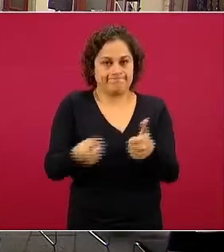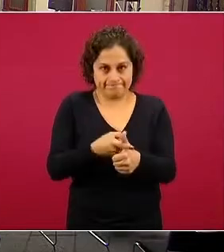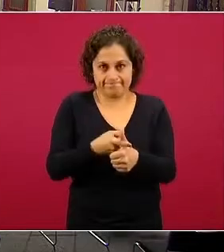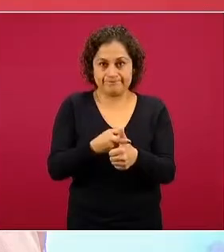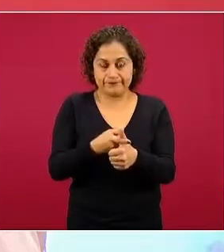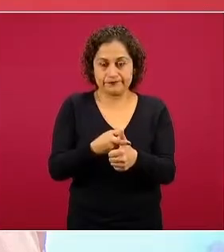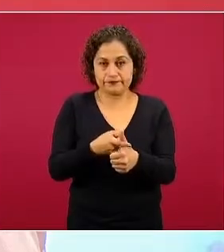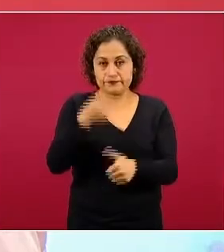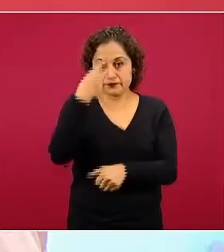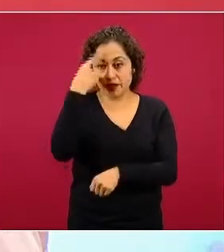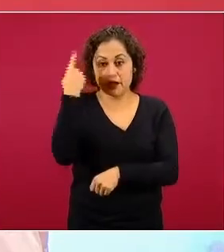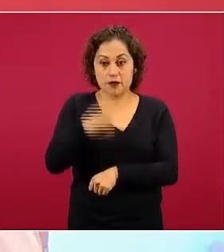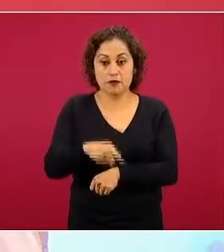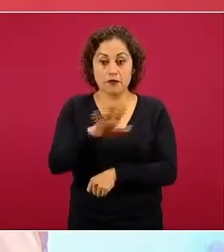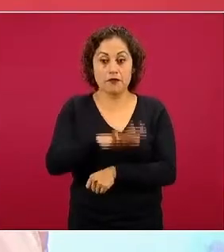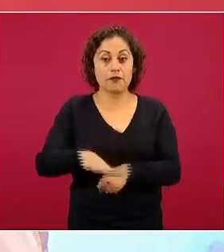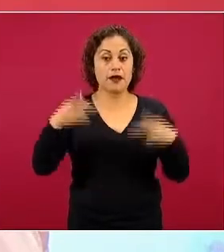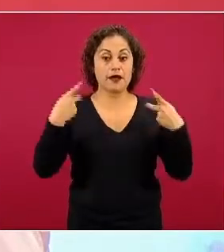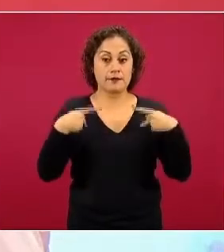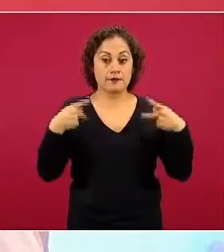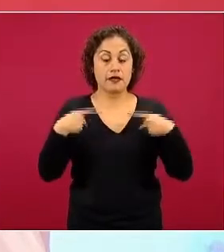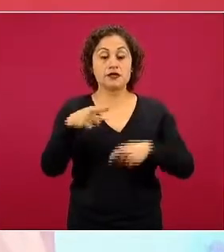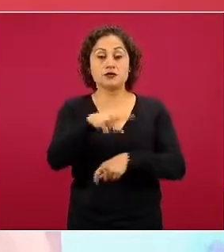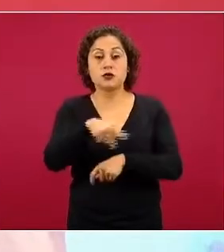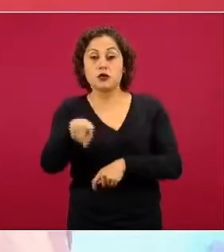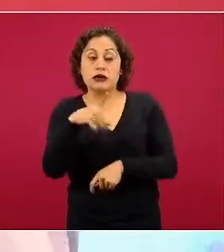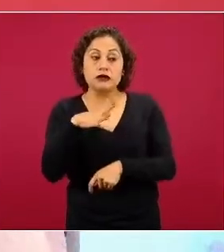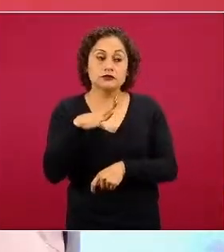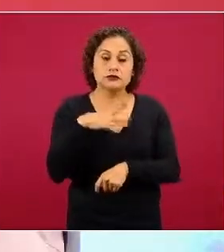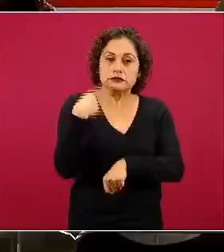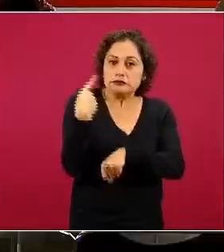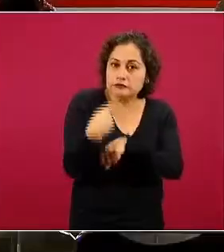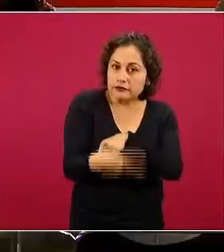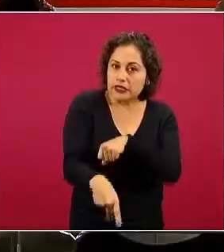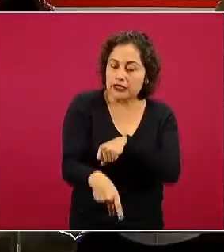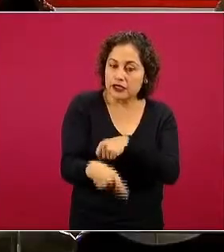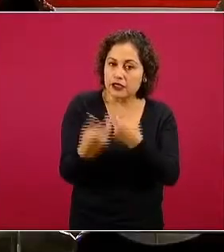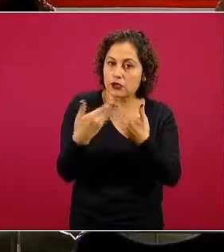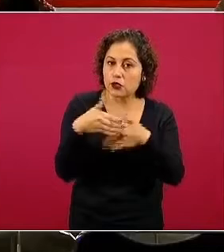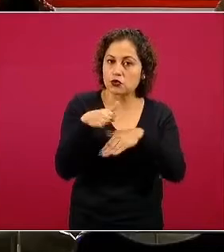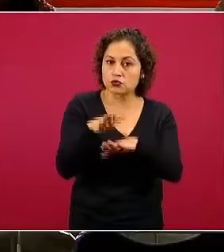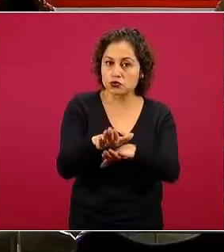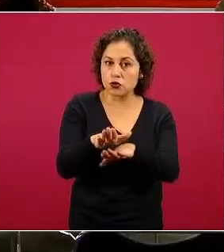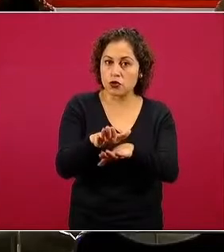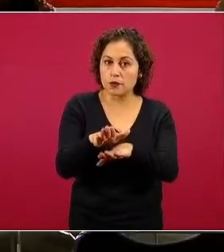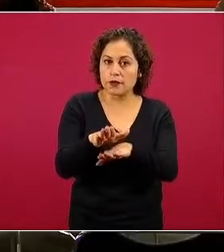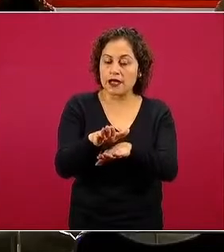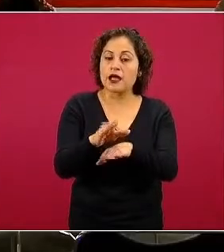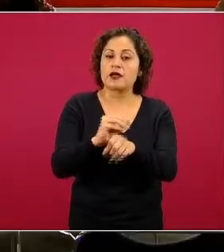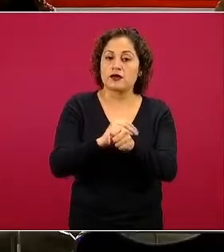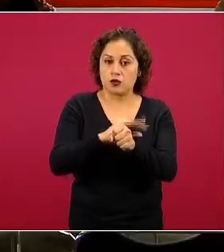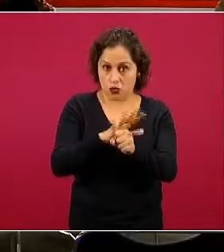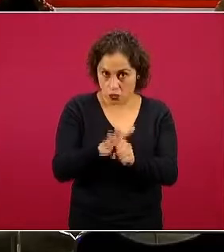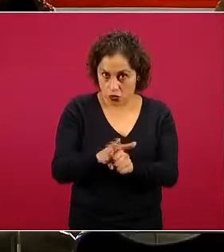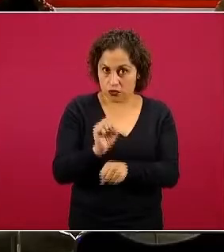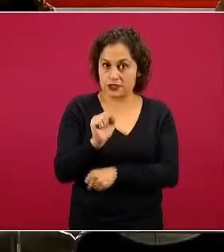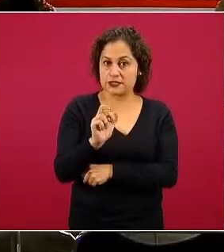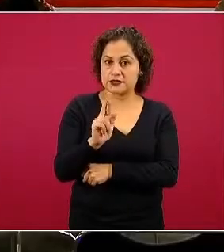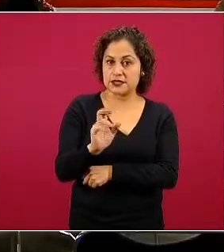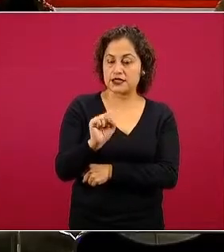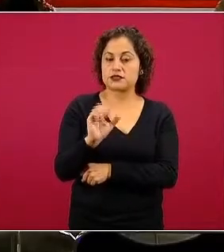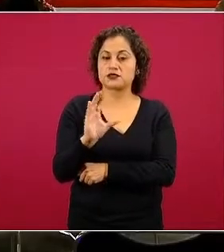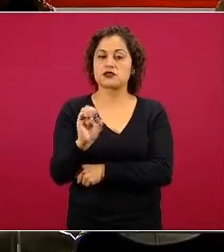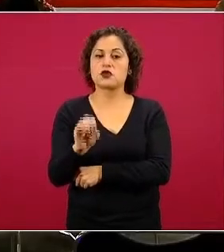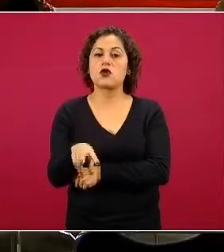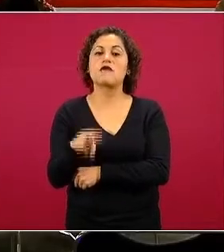y detección de personas con factores de riesgo para complicaciones del virus SARS-CoV-2 o personas que